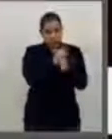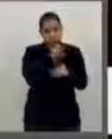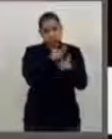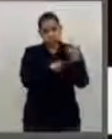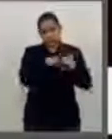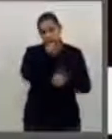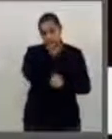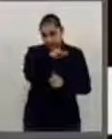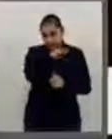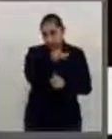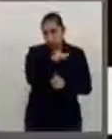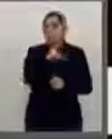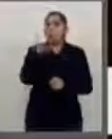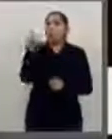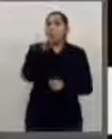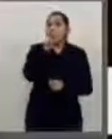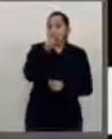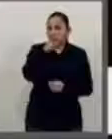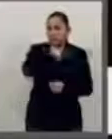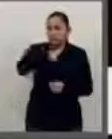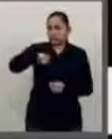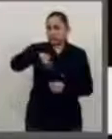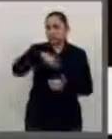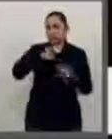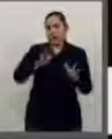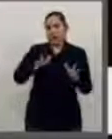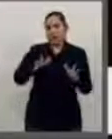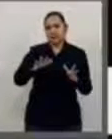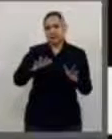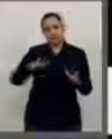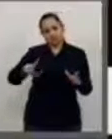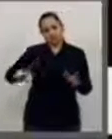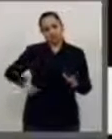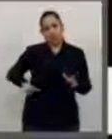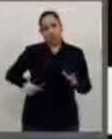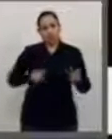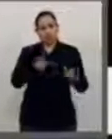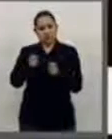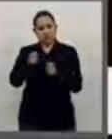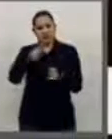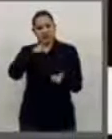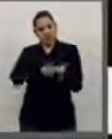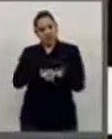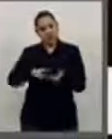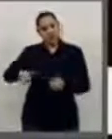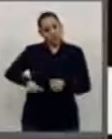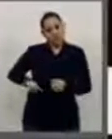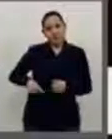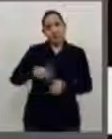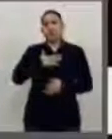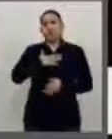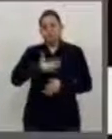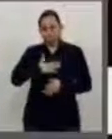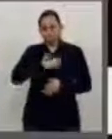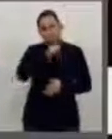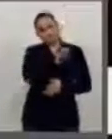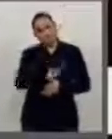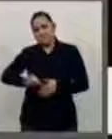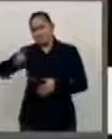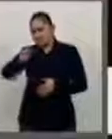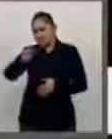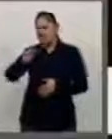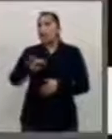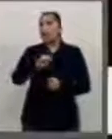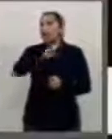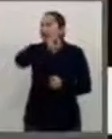1 de diciembre de 2018, cuando el gobierno democrático asuma el poder ejecutivo, nunca se dará la orden